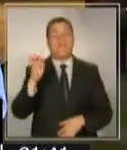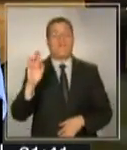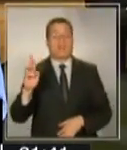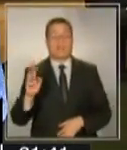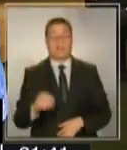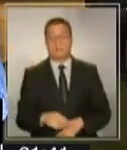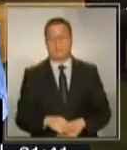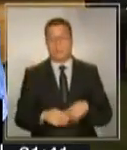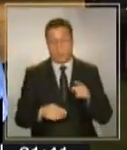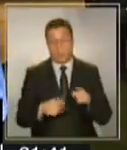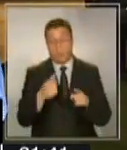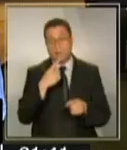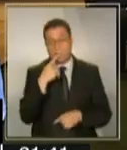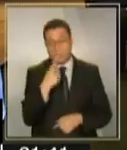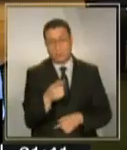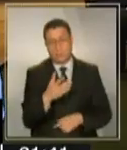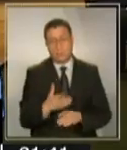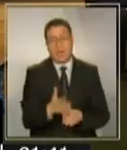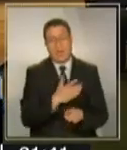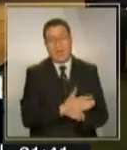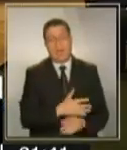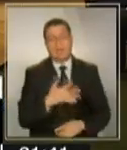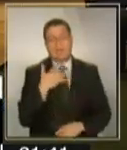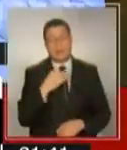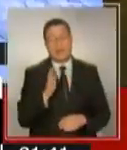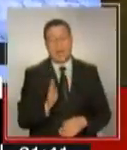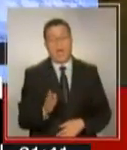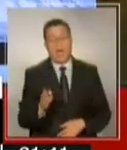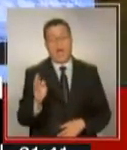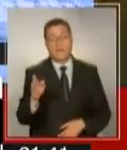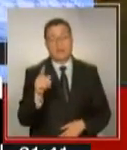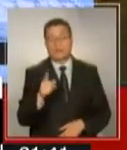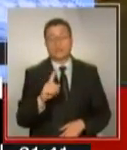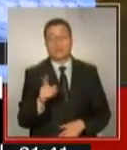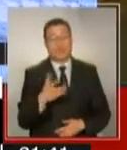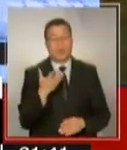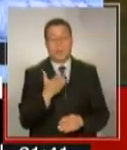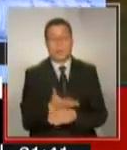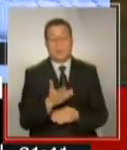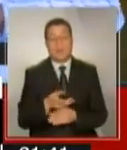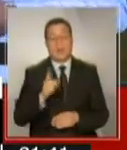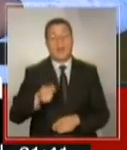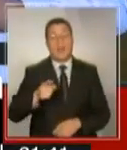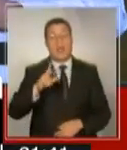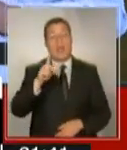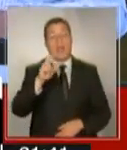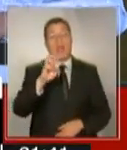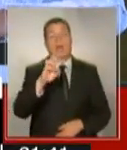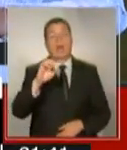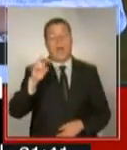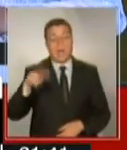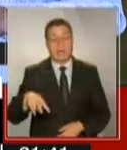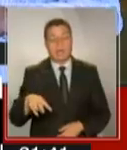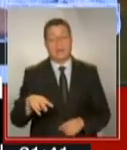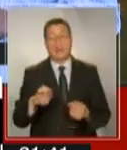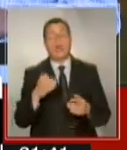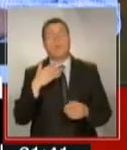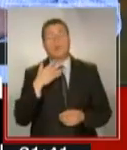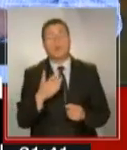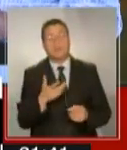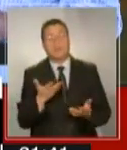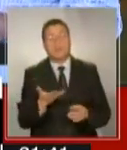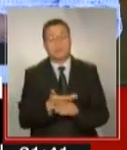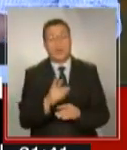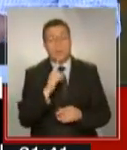Mónica... Una pregunta antes que siga avanzando. Usted dice, nos exigieron incorporar a Carlos Larraín. ¿Quiénes la exigieron? ¿Y por qué tienen tanto